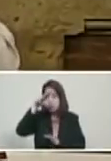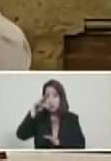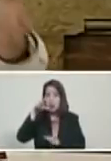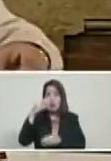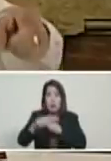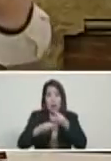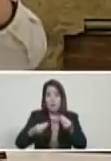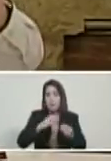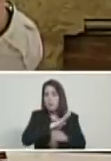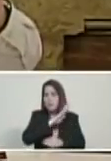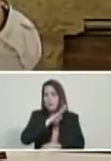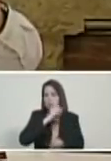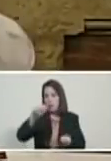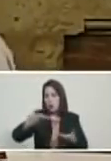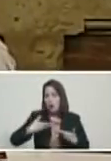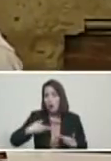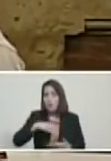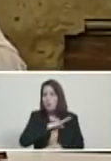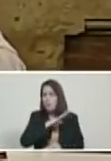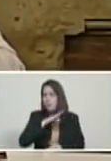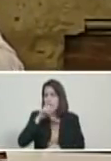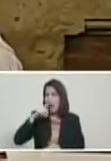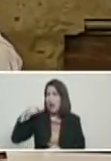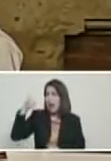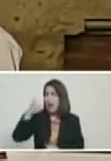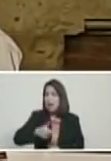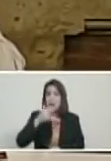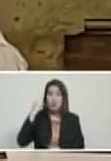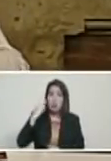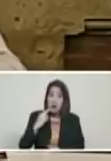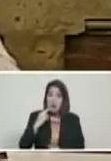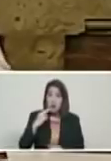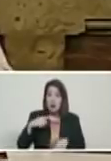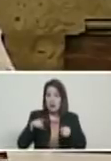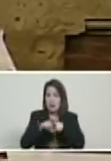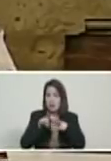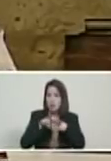nación, para la república, desde tiempo de Bolívar. Esto es doctrina bolivariana.